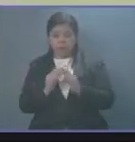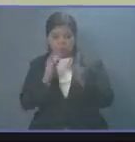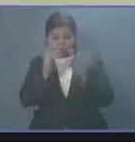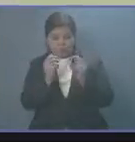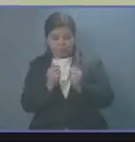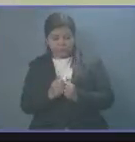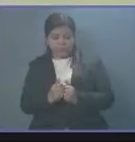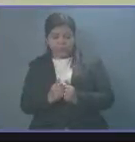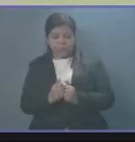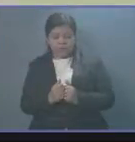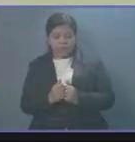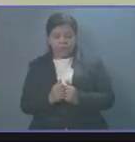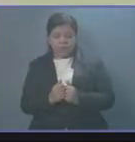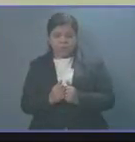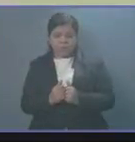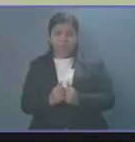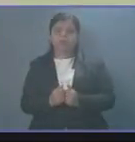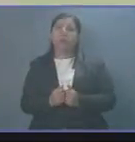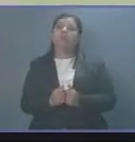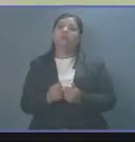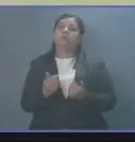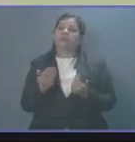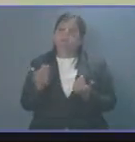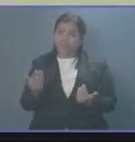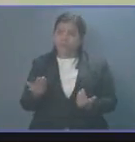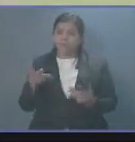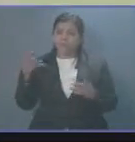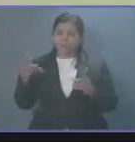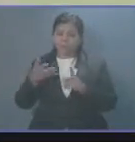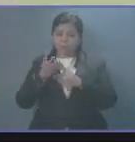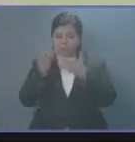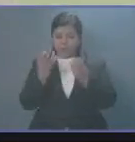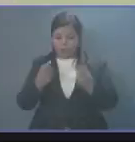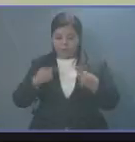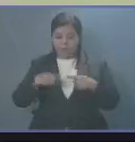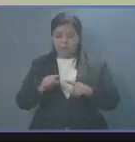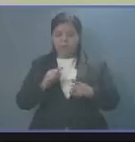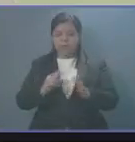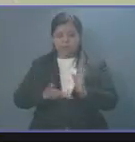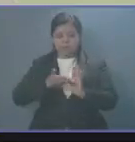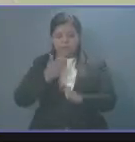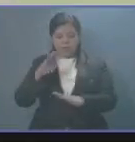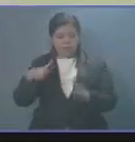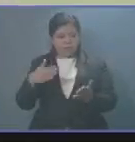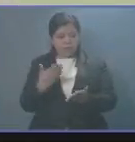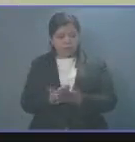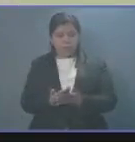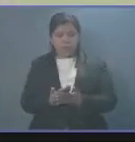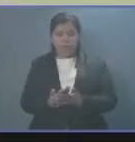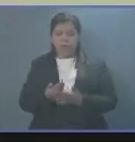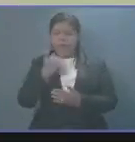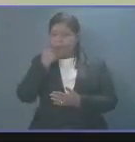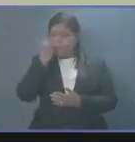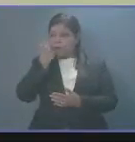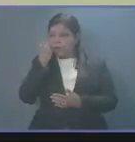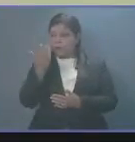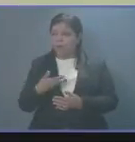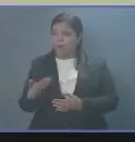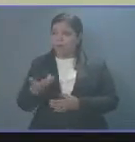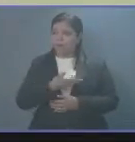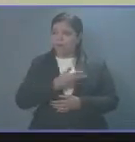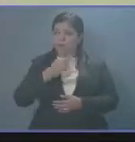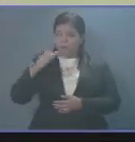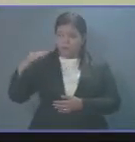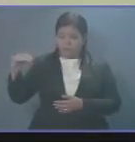presupuestaria, como presupuestaria todo con el objetivo de continuar desarrollando integralmente a la juventud del país. Por estas